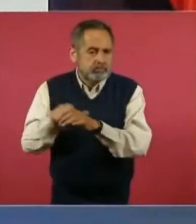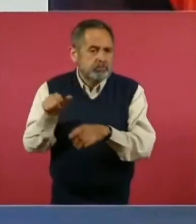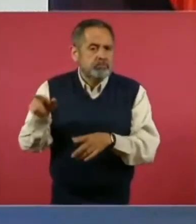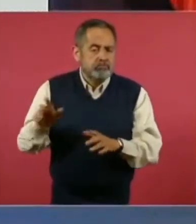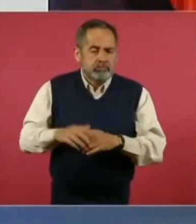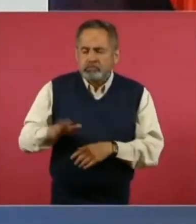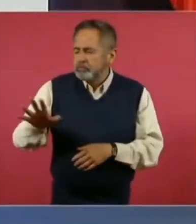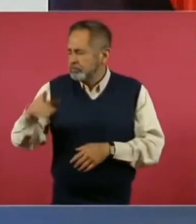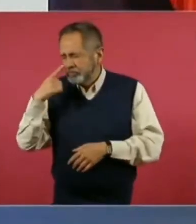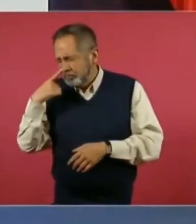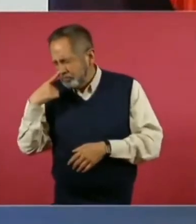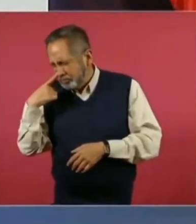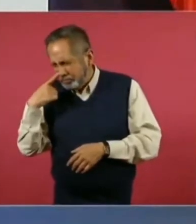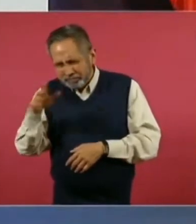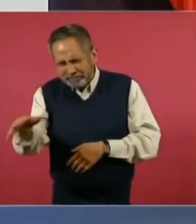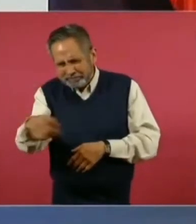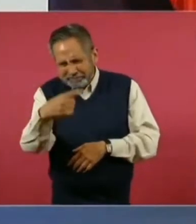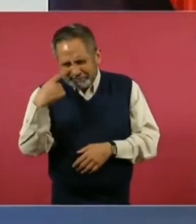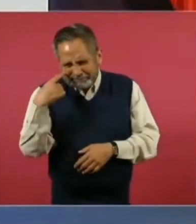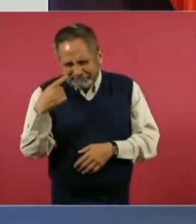a ver si no me